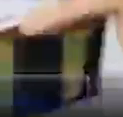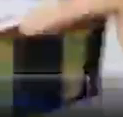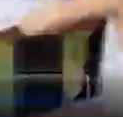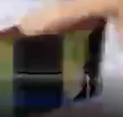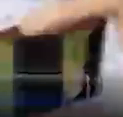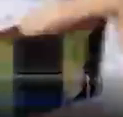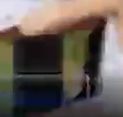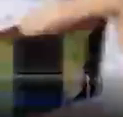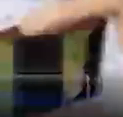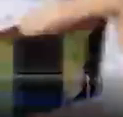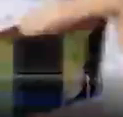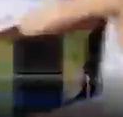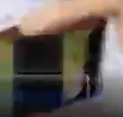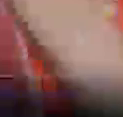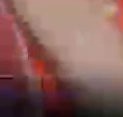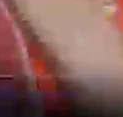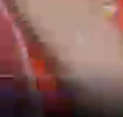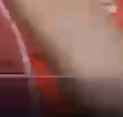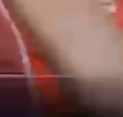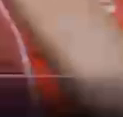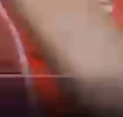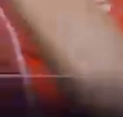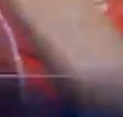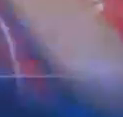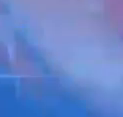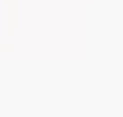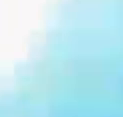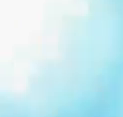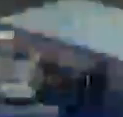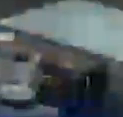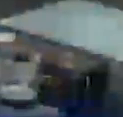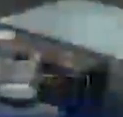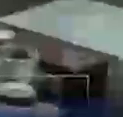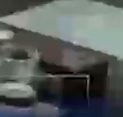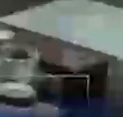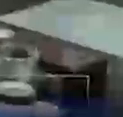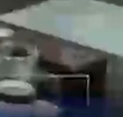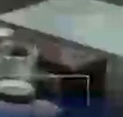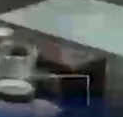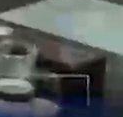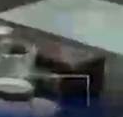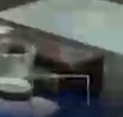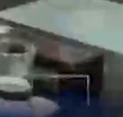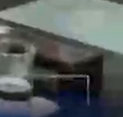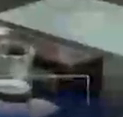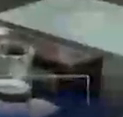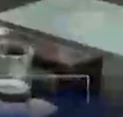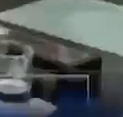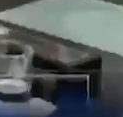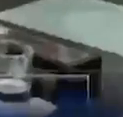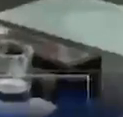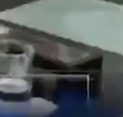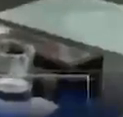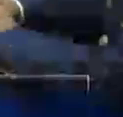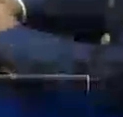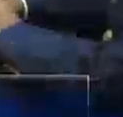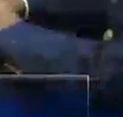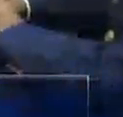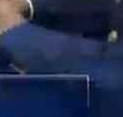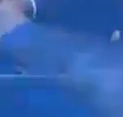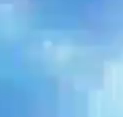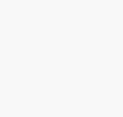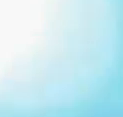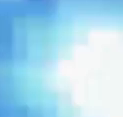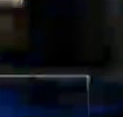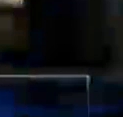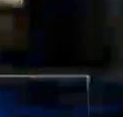Salud impulsa la iniciativa Aulas Hospitalarias. El presidente electo Lenín Moreno se reunió con el alto mando